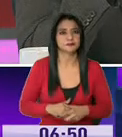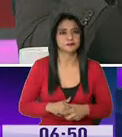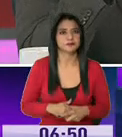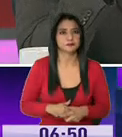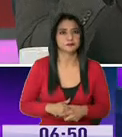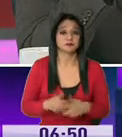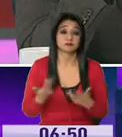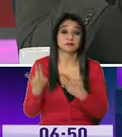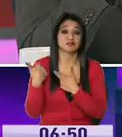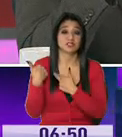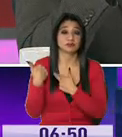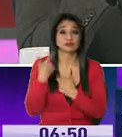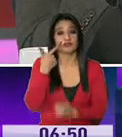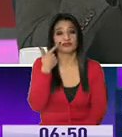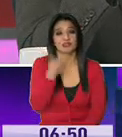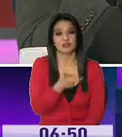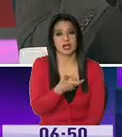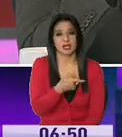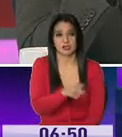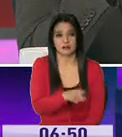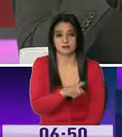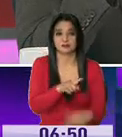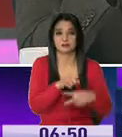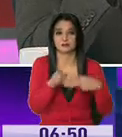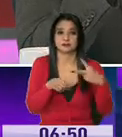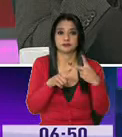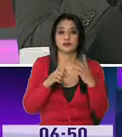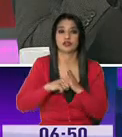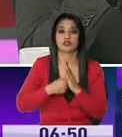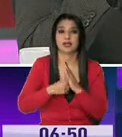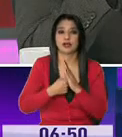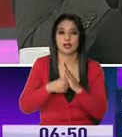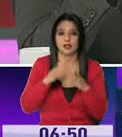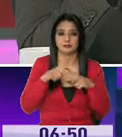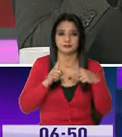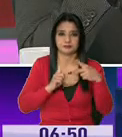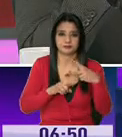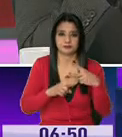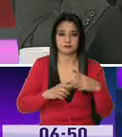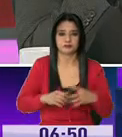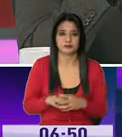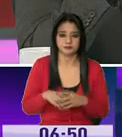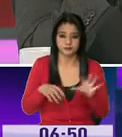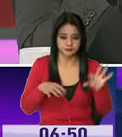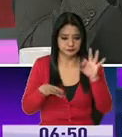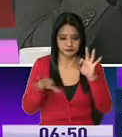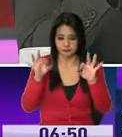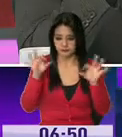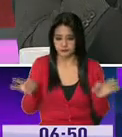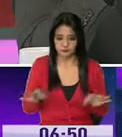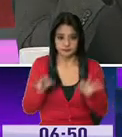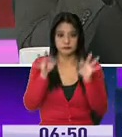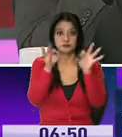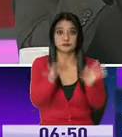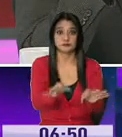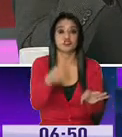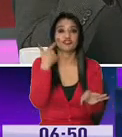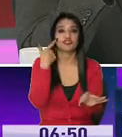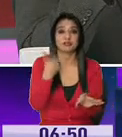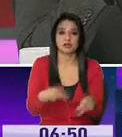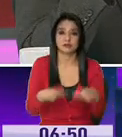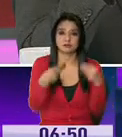músculo económico, el perfil para estar al frente de una contratación de este tipo por un monto de 10 millones de dólares? Ah, llama muchísimo la